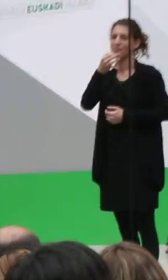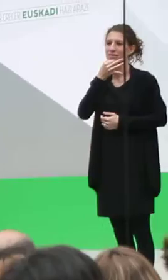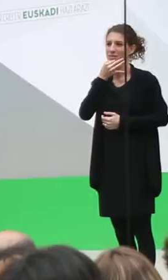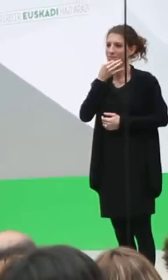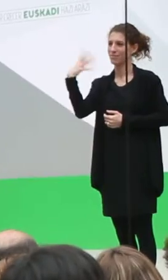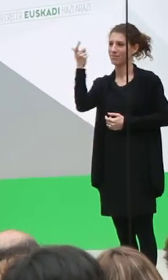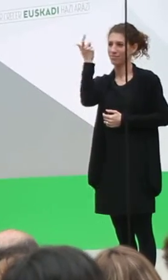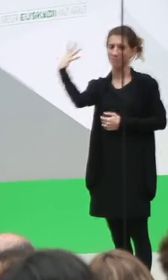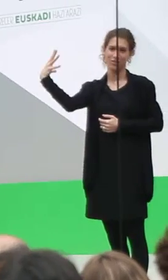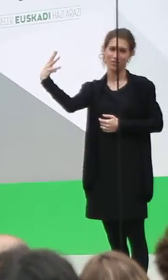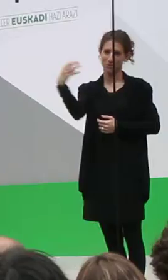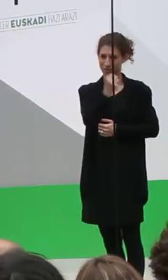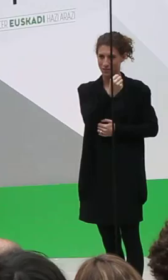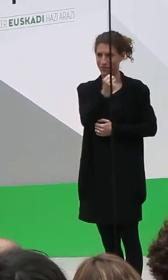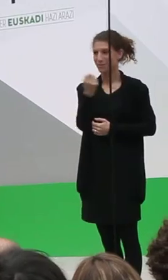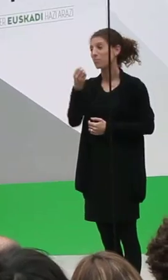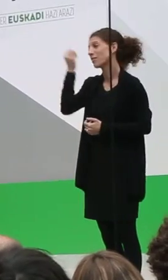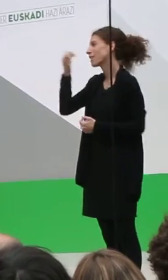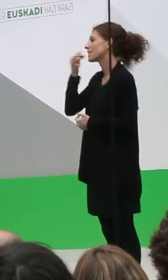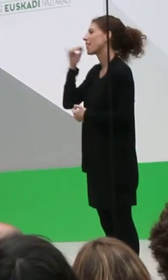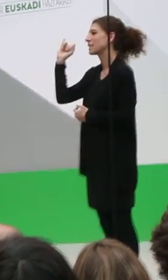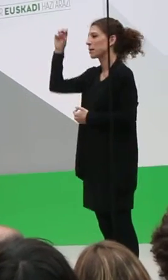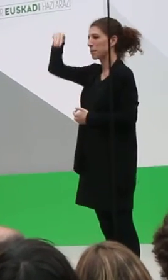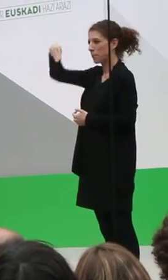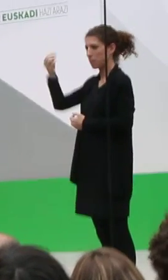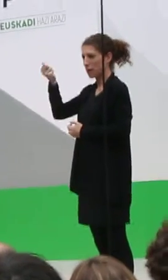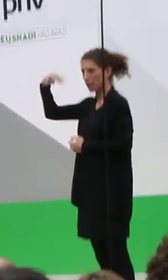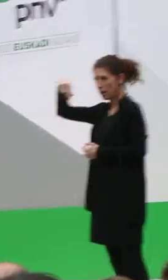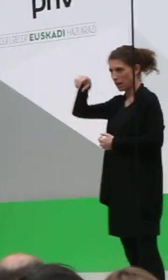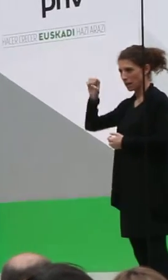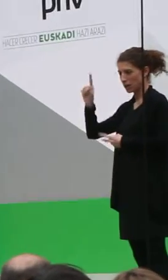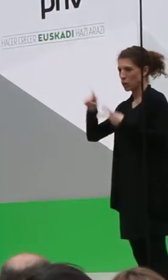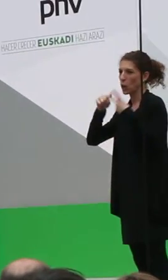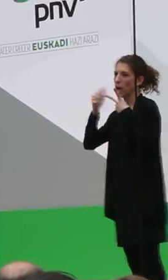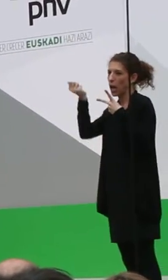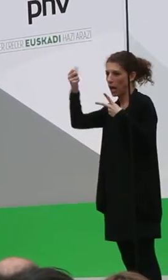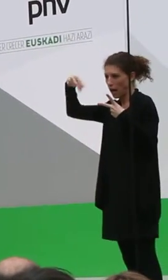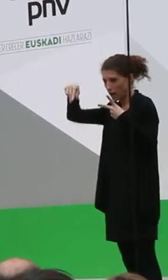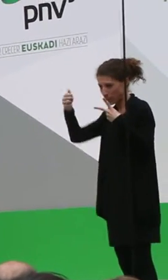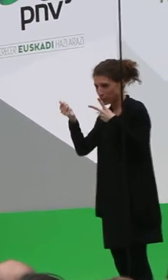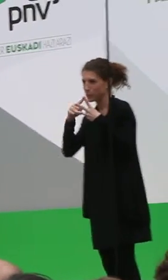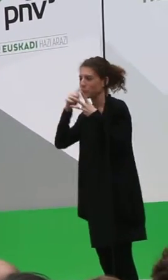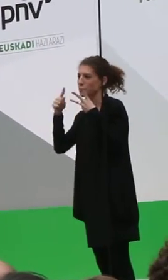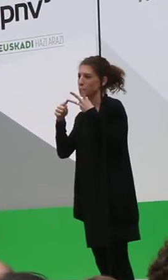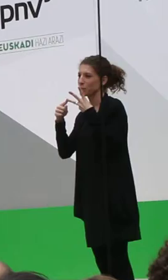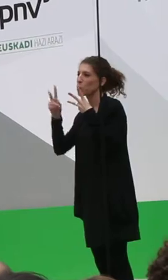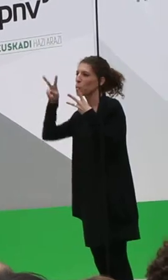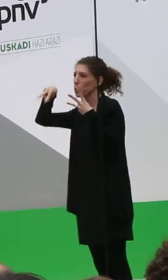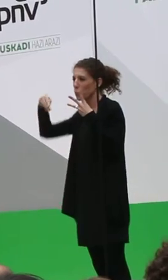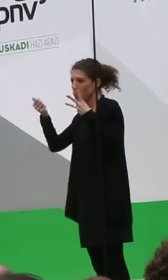Arratsaldeon denoi, eta Arratsaldeon Imanol, Arratsaldeon Ana, Arratsaldeon